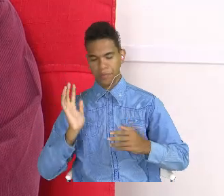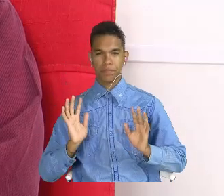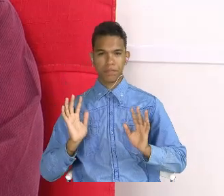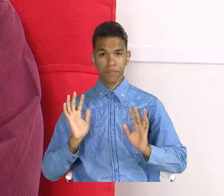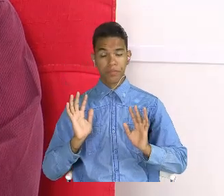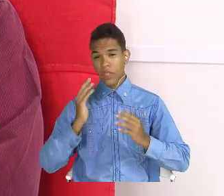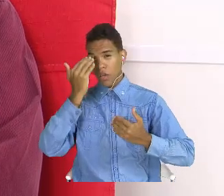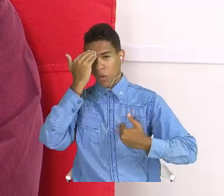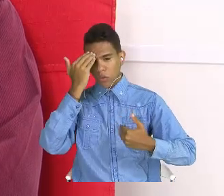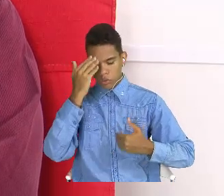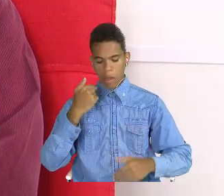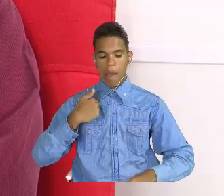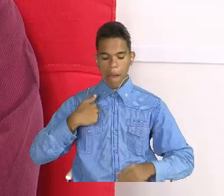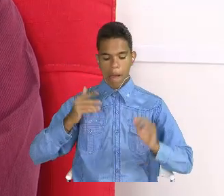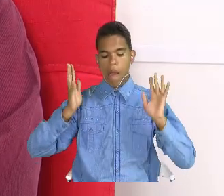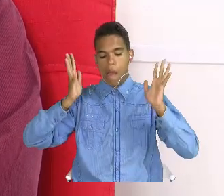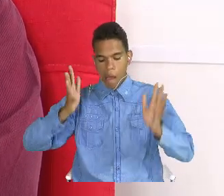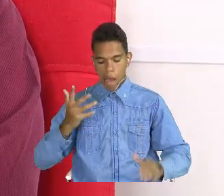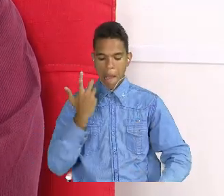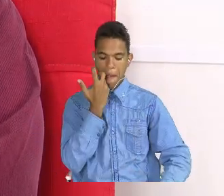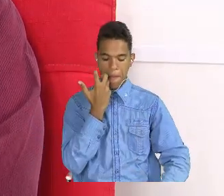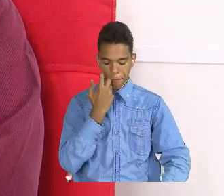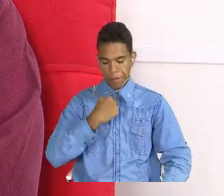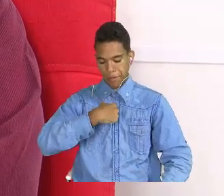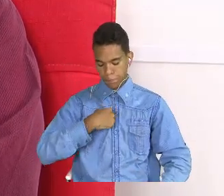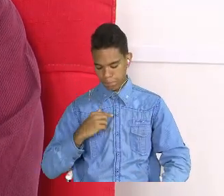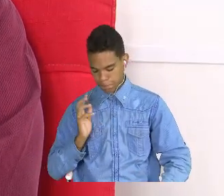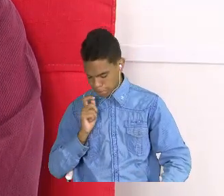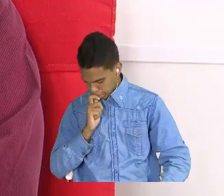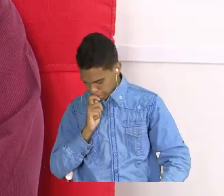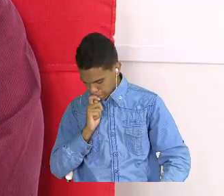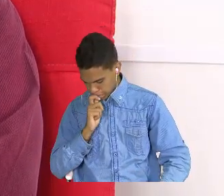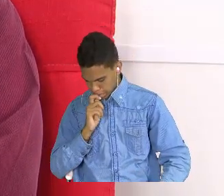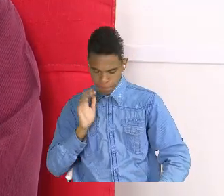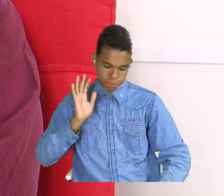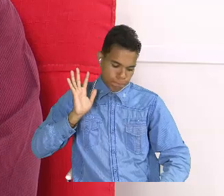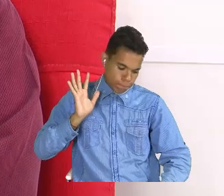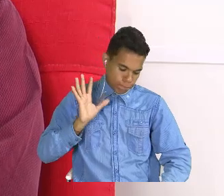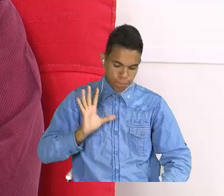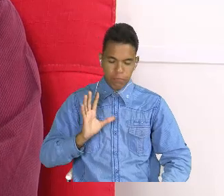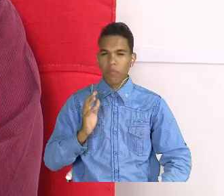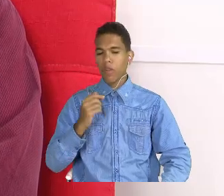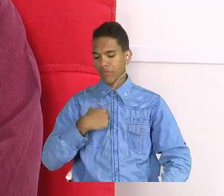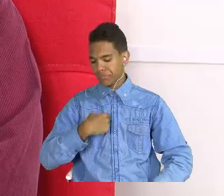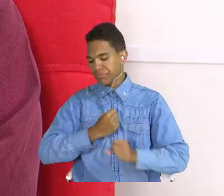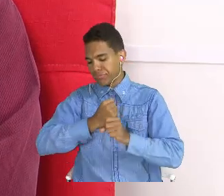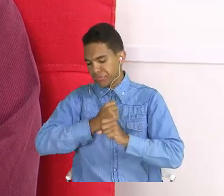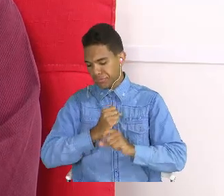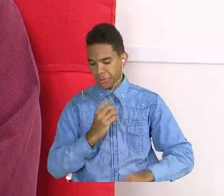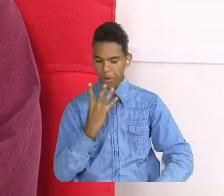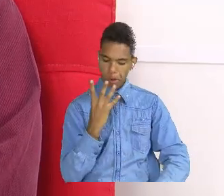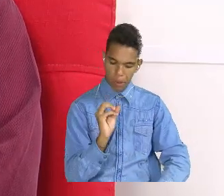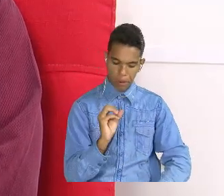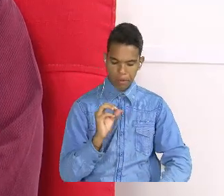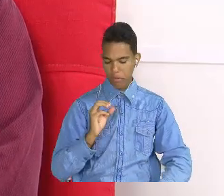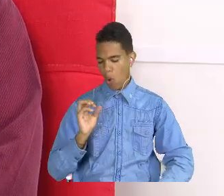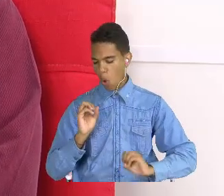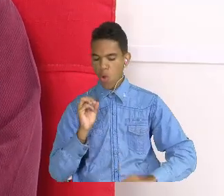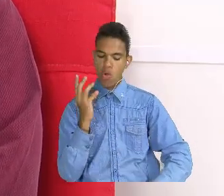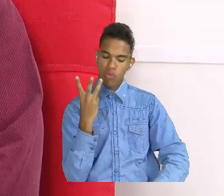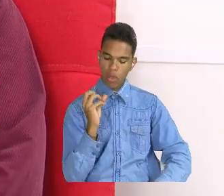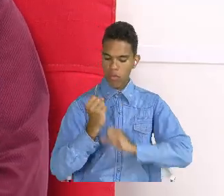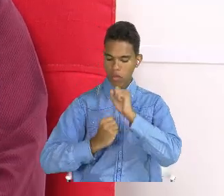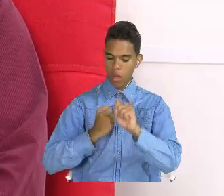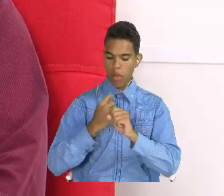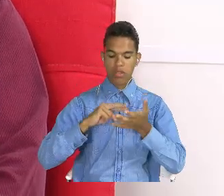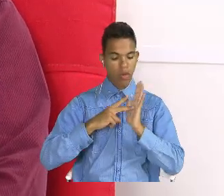tomar conciencia de su enfermedad. Muchas veces hay personas que son diabéticas que tienen 40, 30 años y se sienten como están todavía en su flor